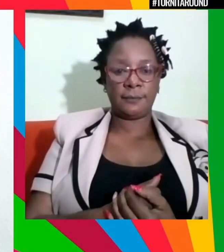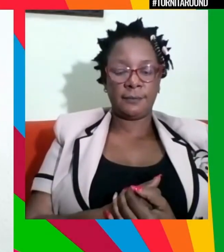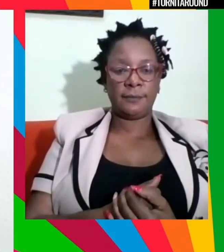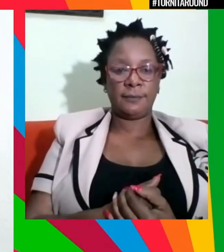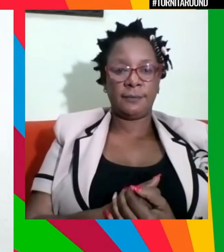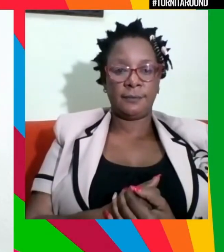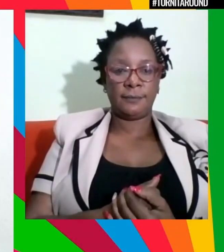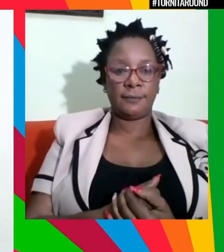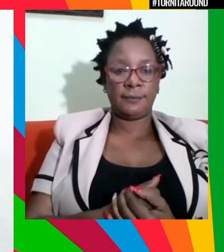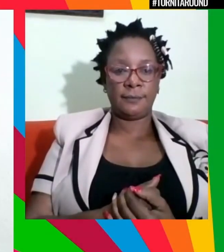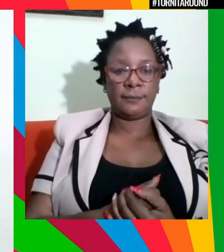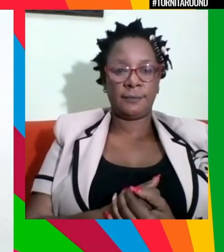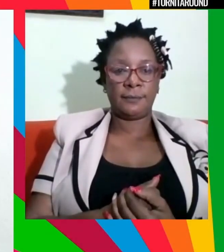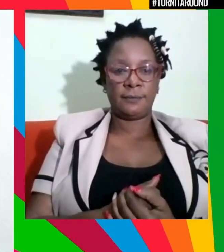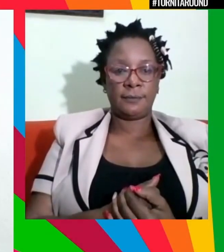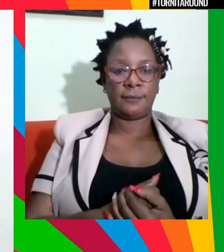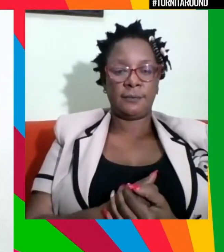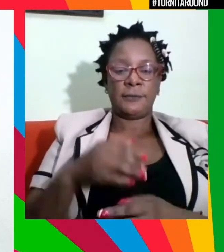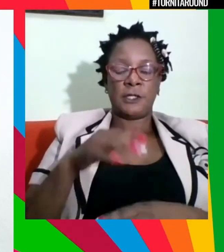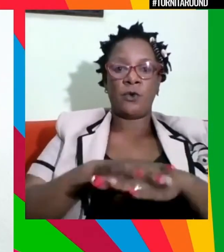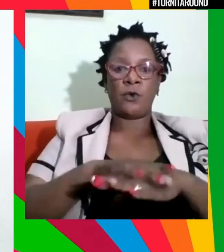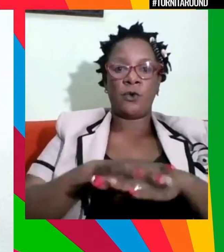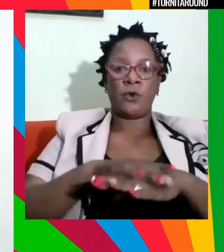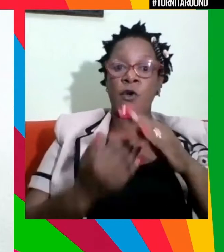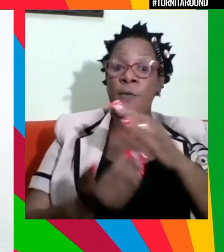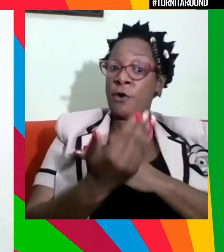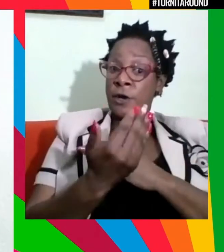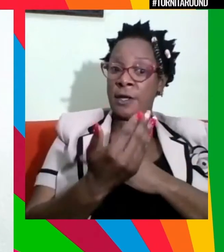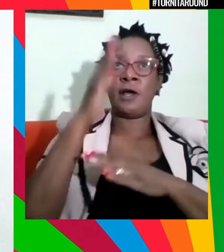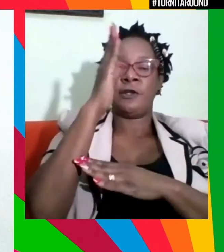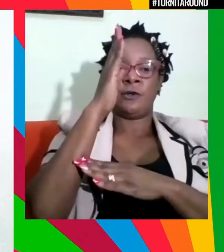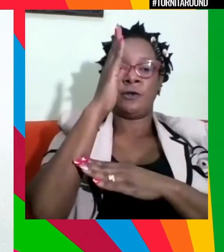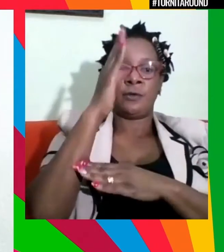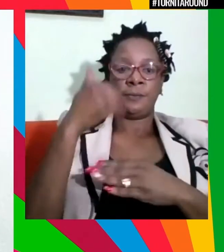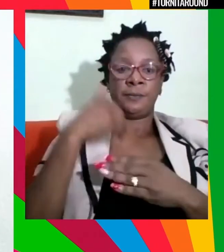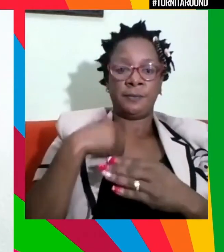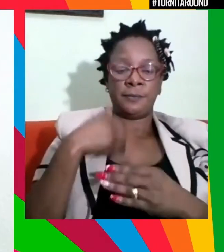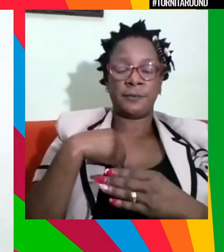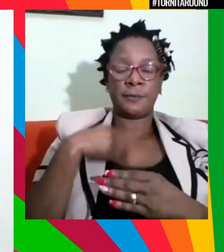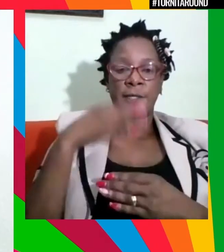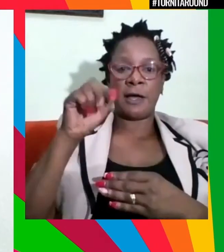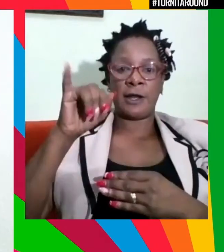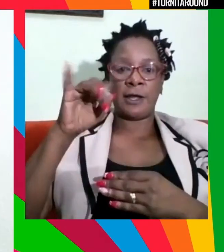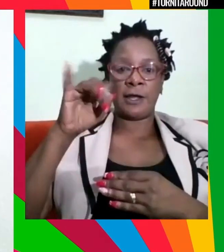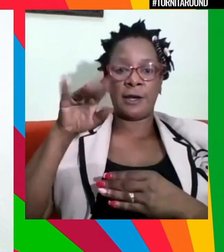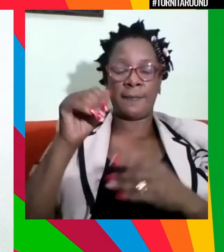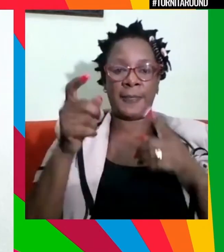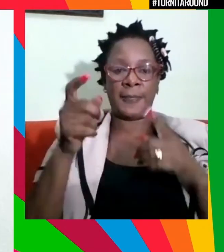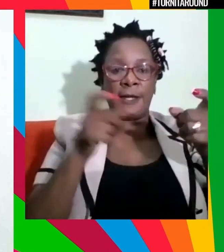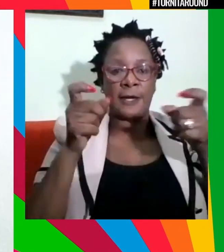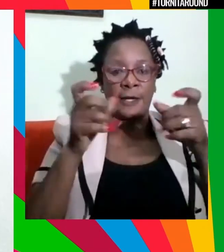Hola, buen día a todos y a todas. Soy Marina Ponte, directora de la campaña de acción de los ODS de la